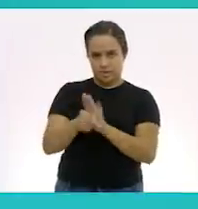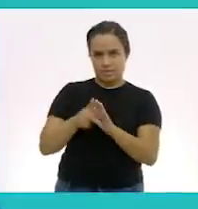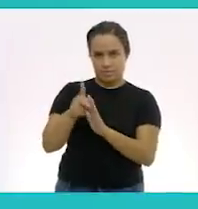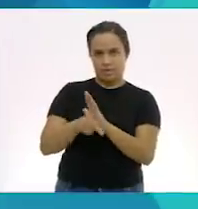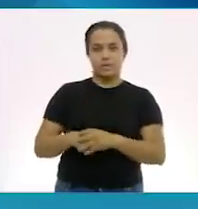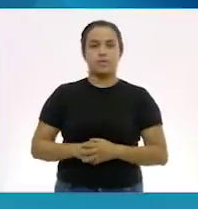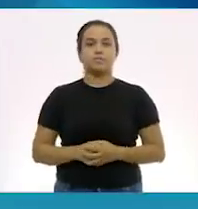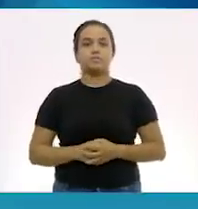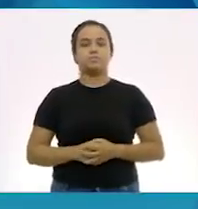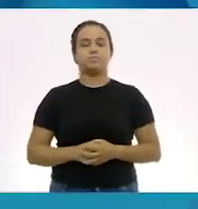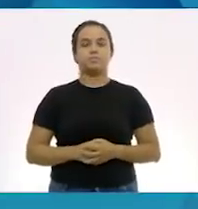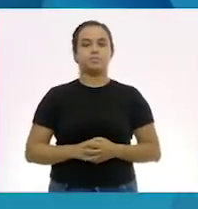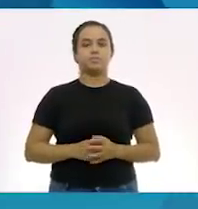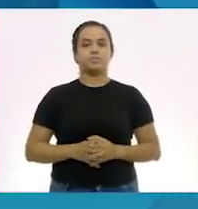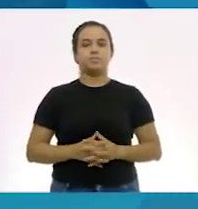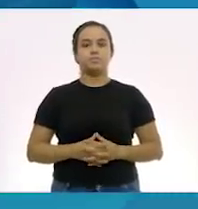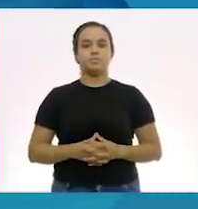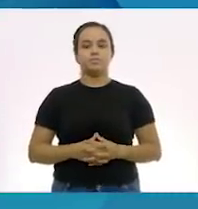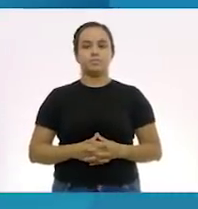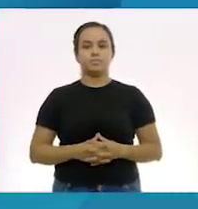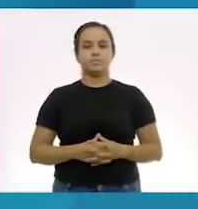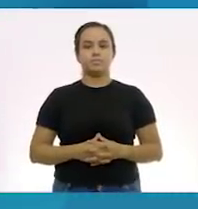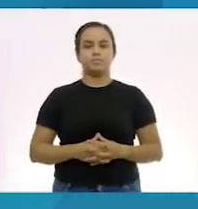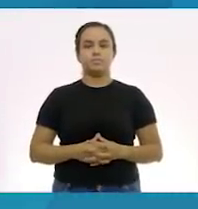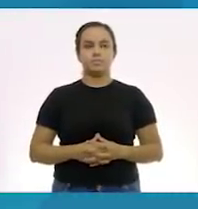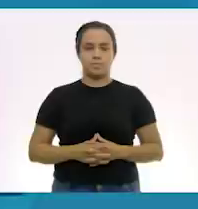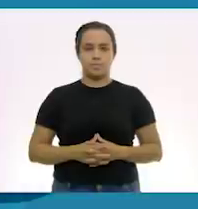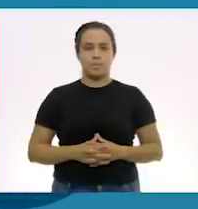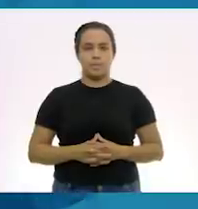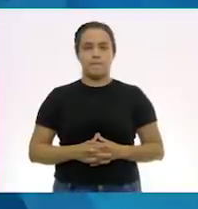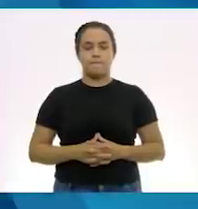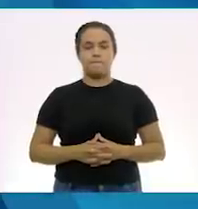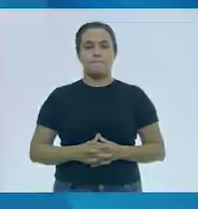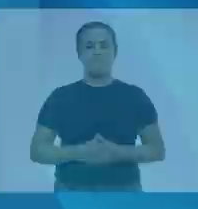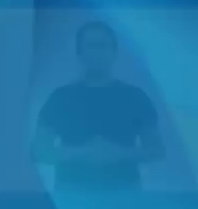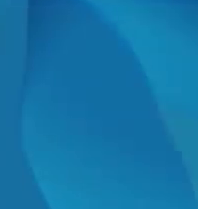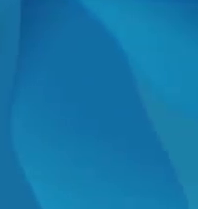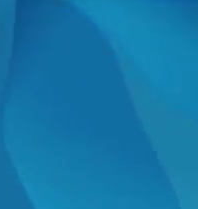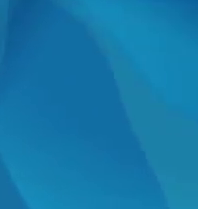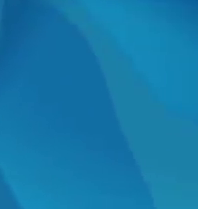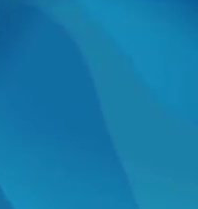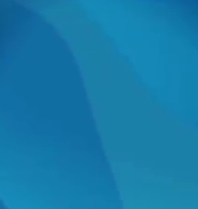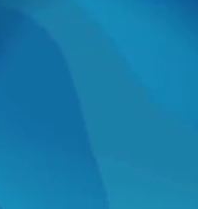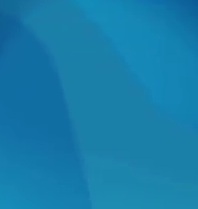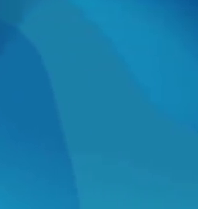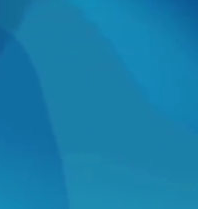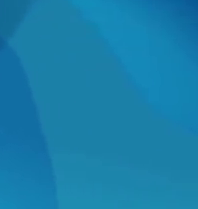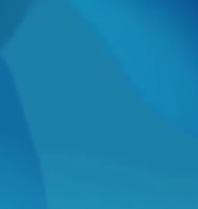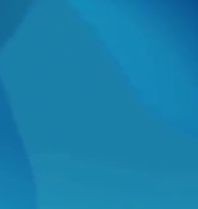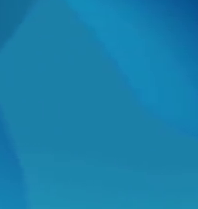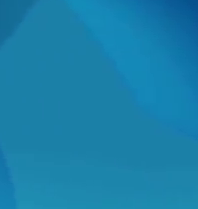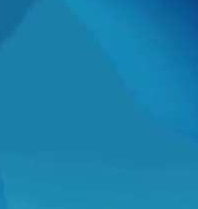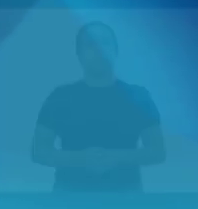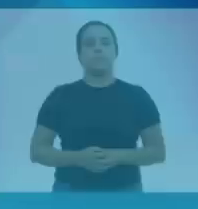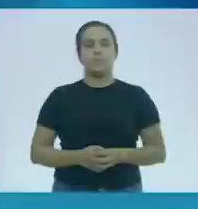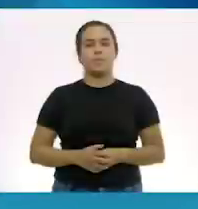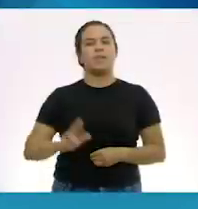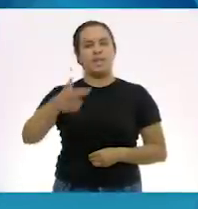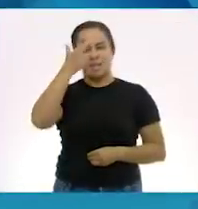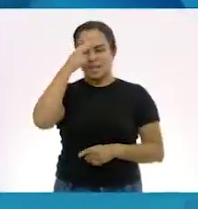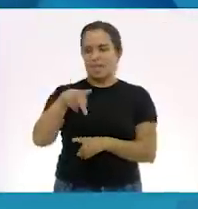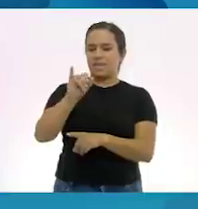Sí. ¿Qué pasa si yo rompo esta quinesfera? ¿Ves? Se rompe mi burbuja. Se rompe mi burbuja. Y si se rompe mi